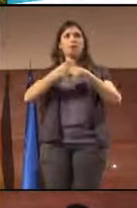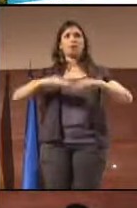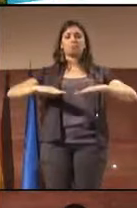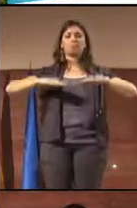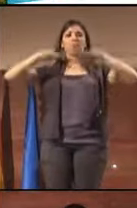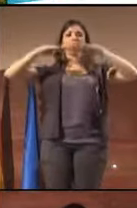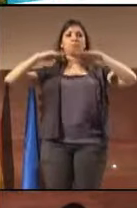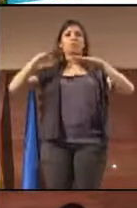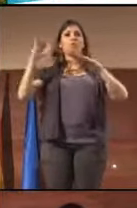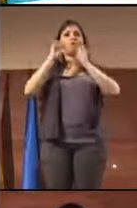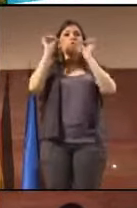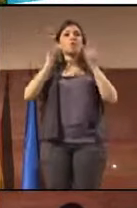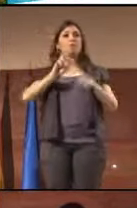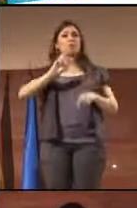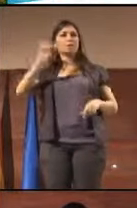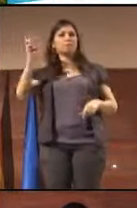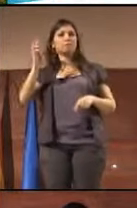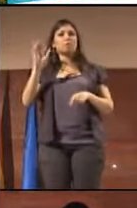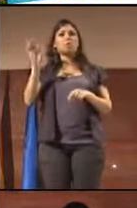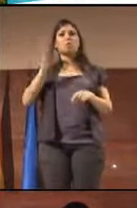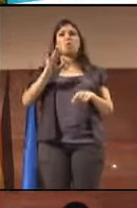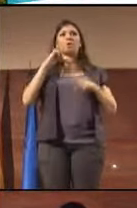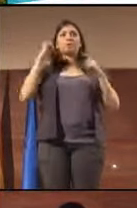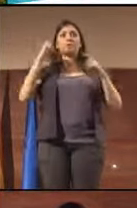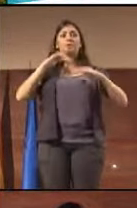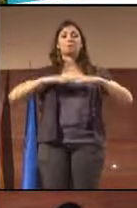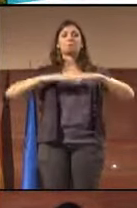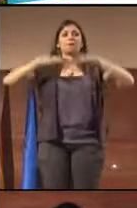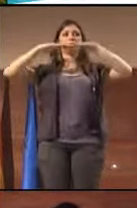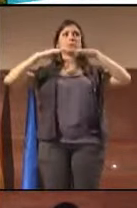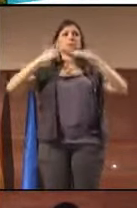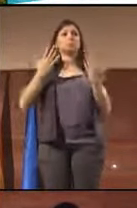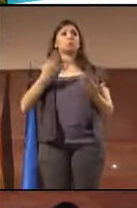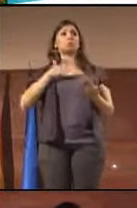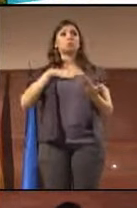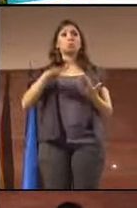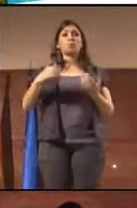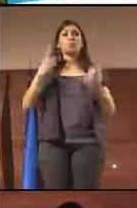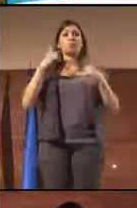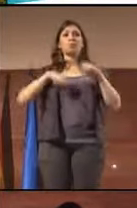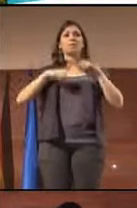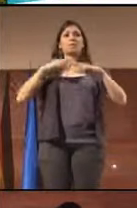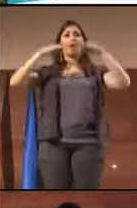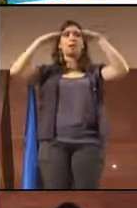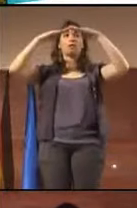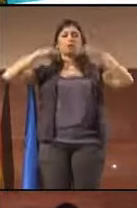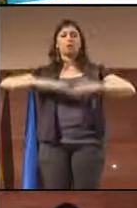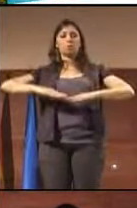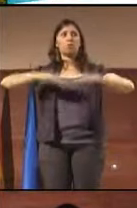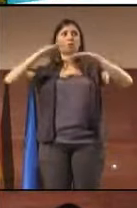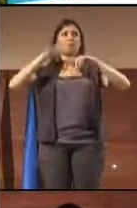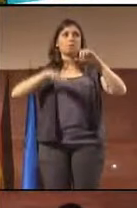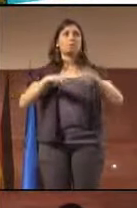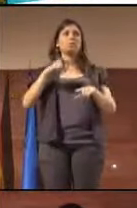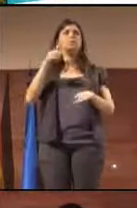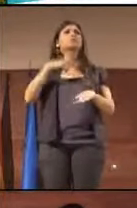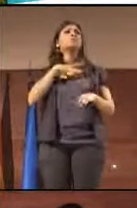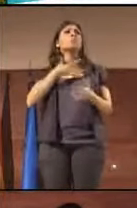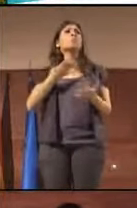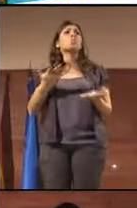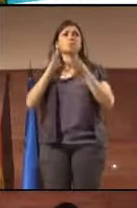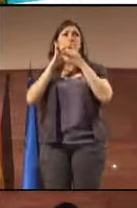trabajar en otra posición, trabajar con la zona más elevada, porque a lo mejor necesitamos trabajar a distintas alturas. En función de la tarea del puesto